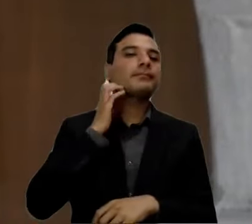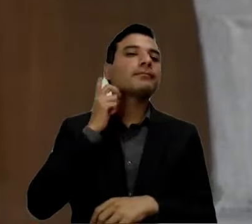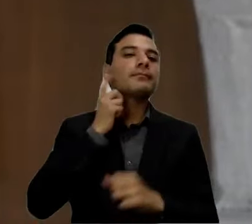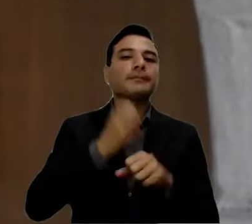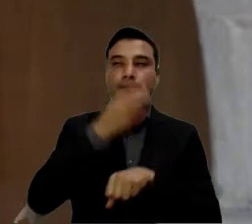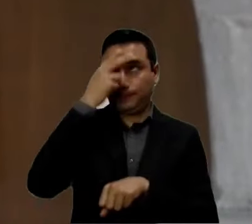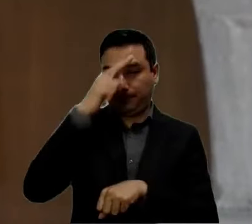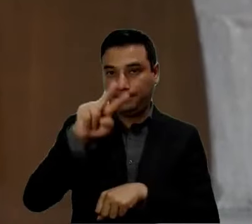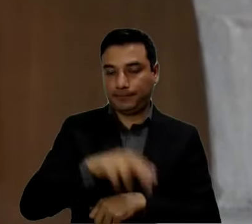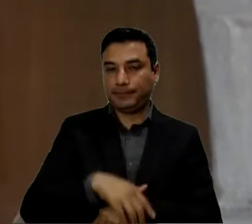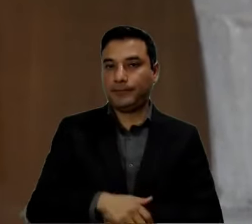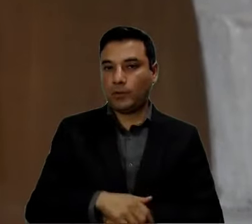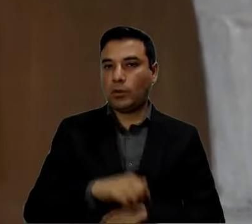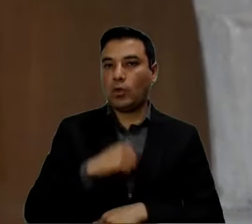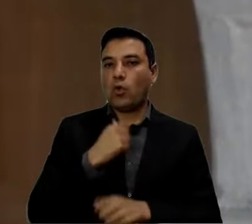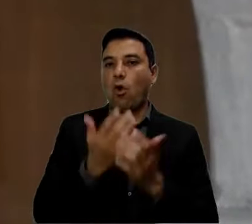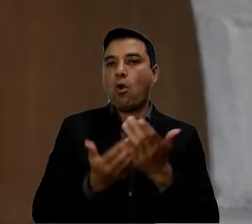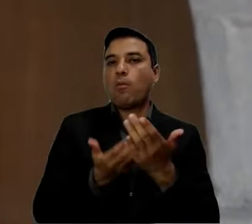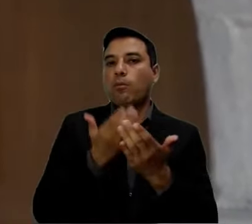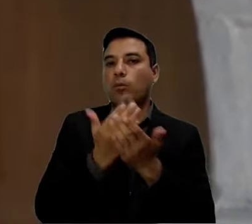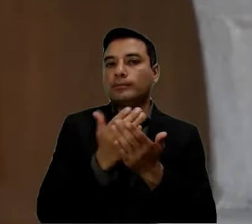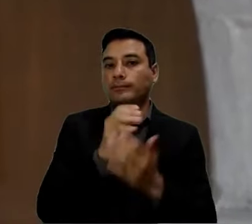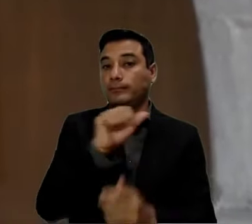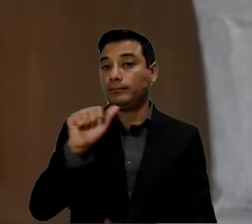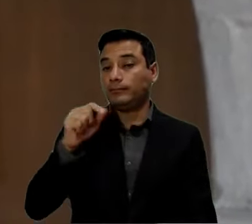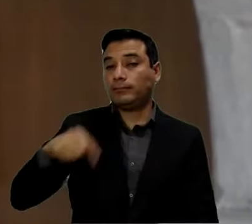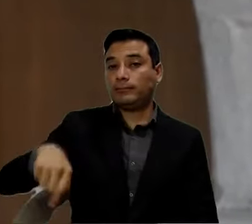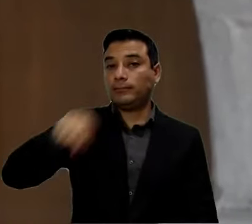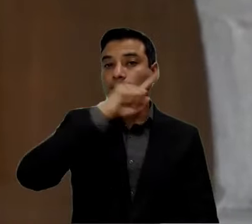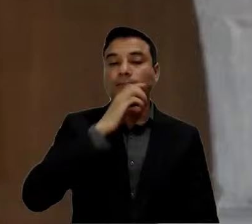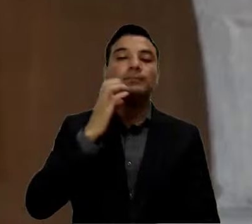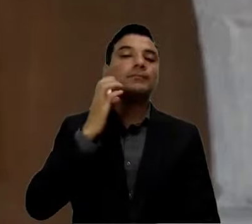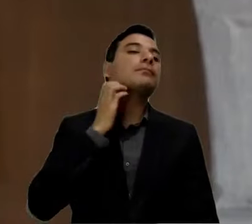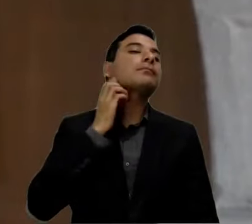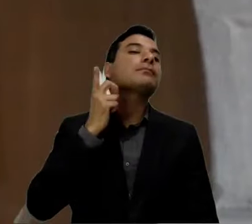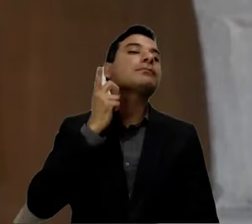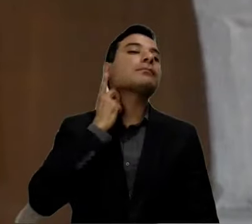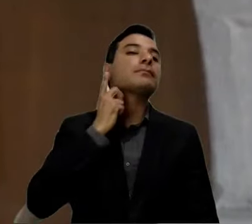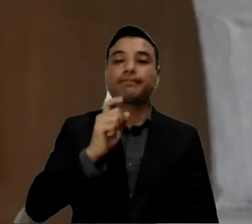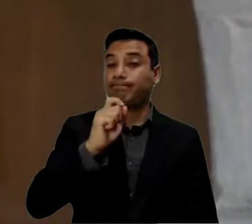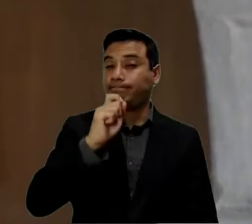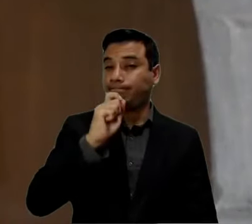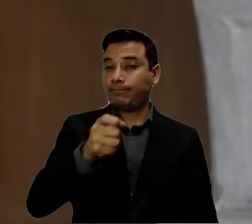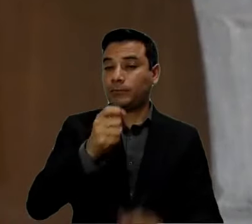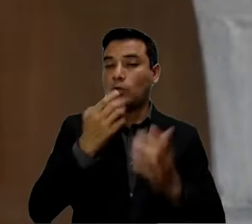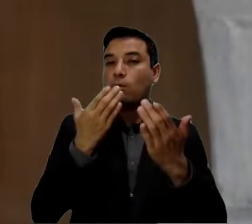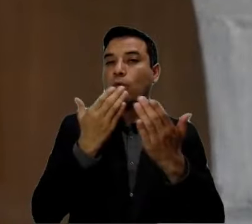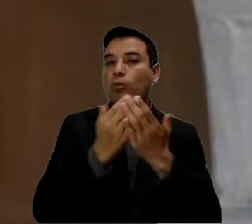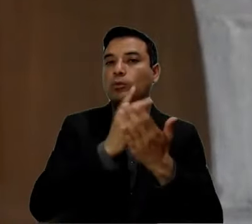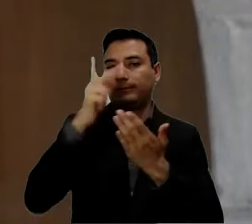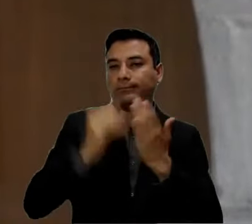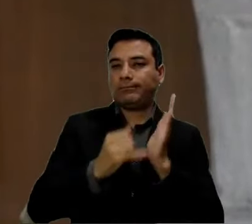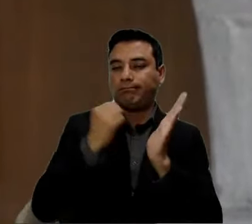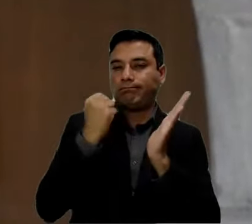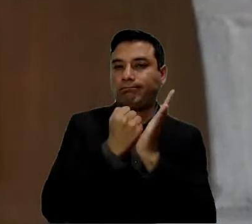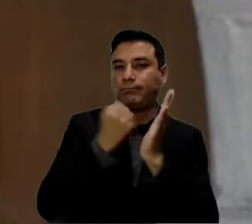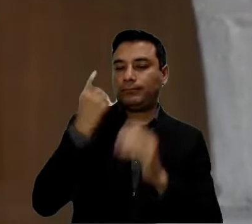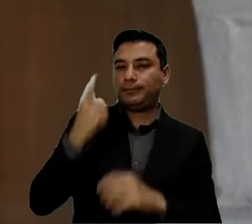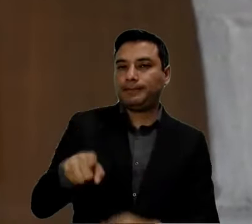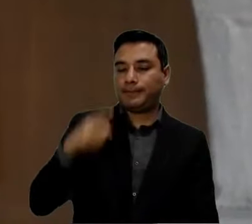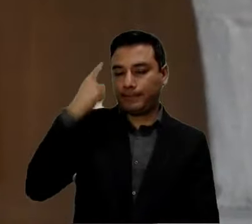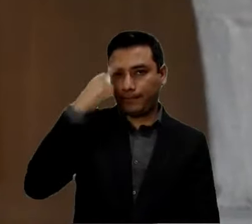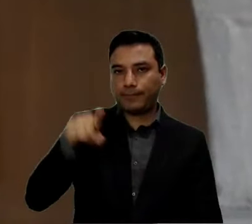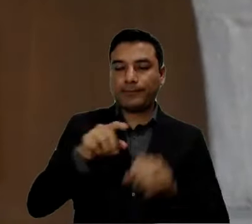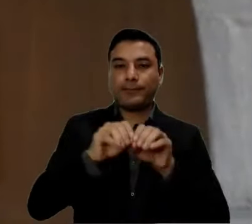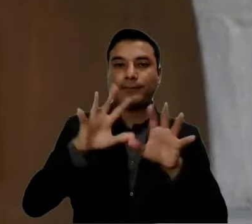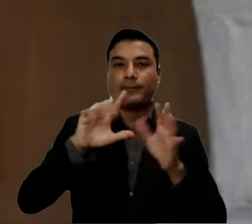México, someto a la consideración de esta soberanía la siguiente iniciativa con proyecto de decreto por el que se expide la Ley